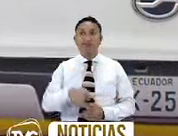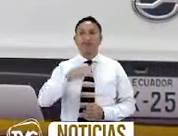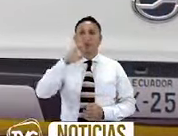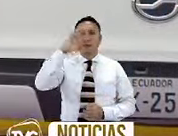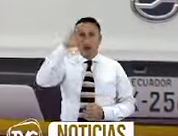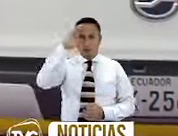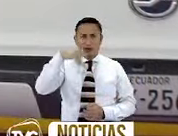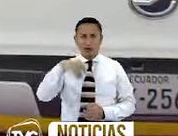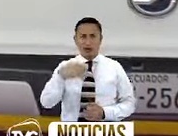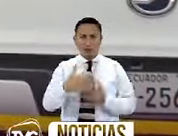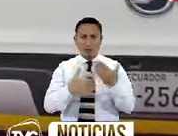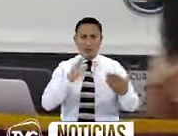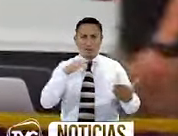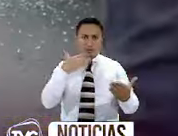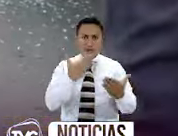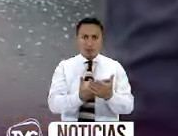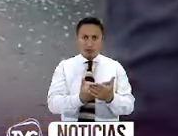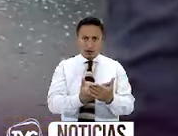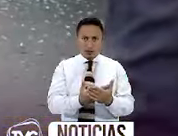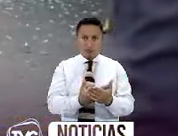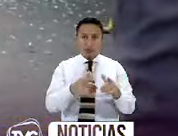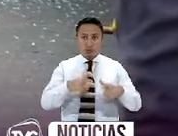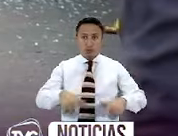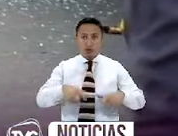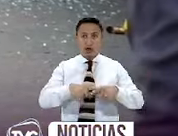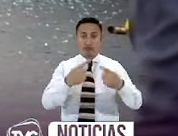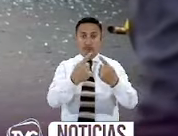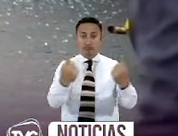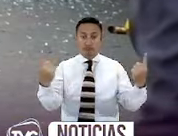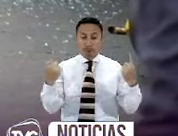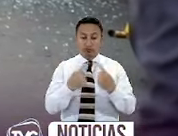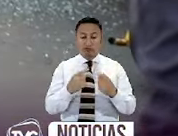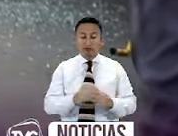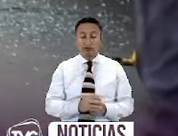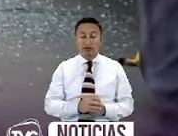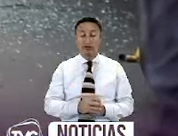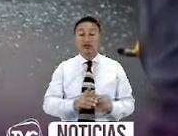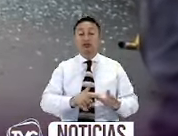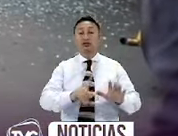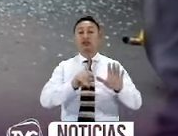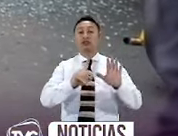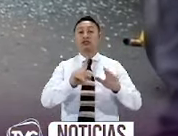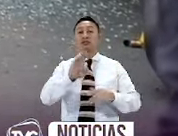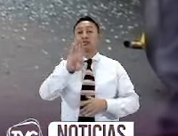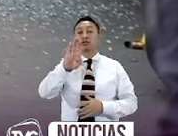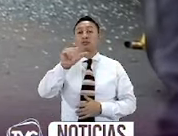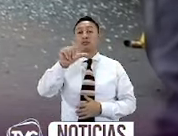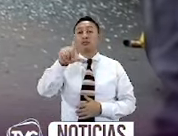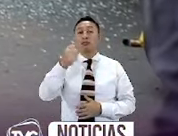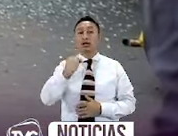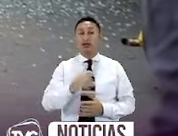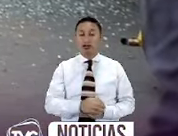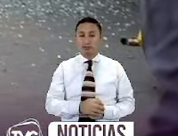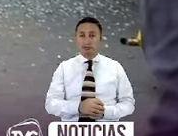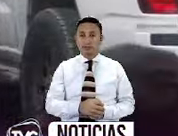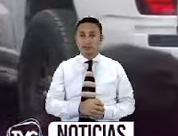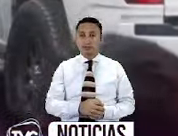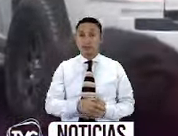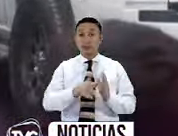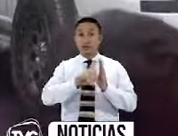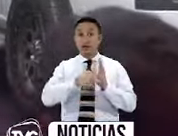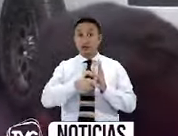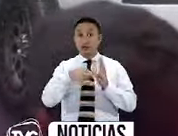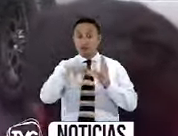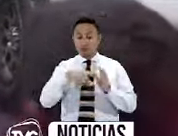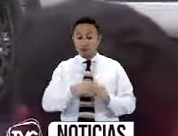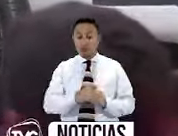tiempo después, acordonó la escena y fijó al menos 6 indicios balísticos. Luego, en medio de la familia